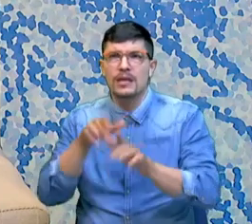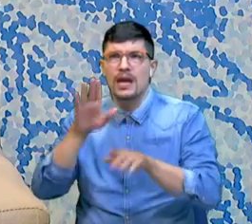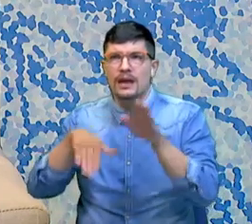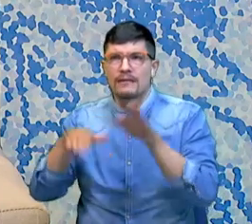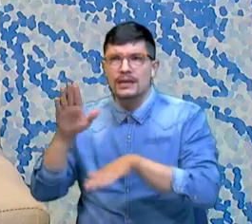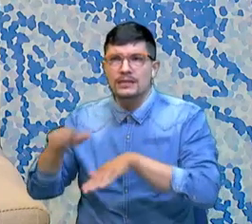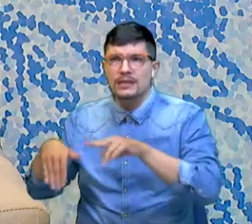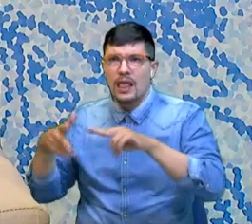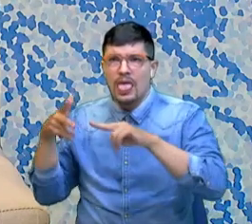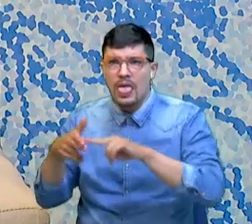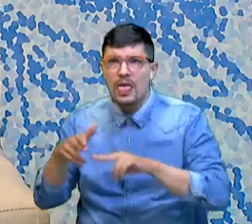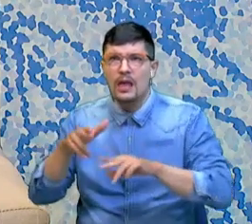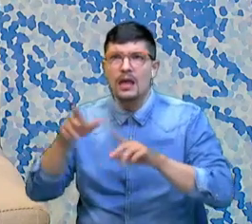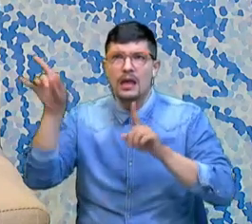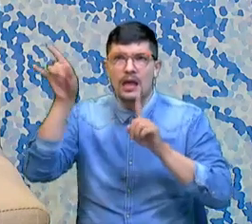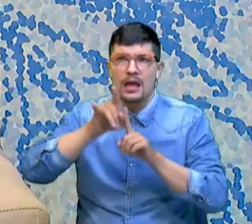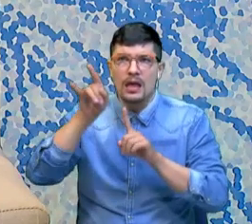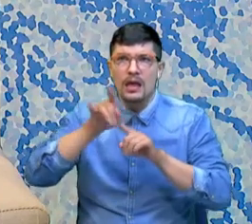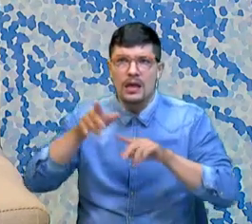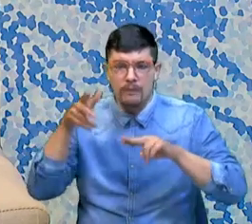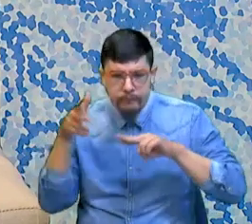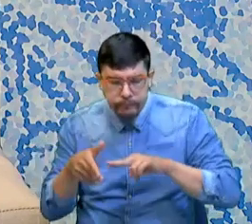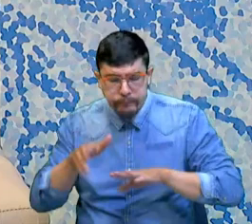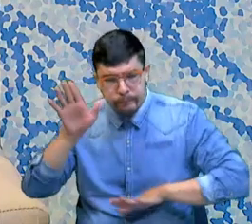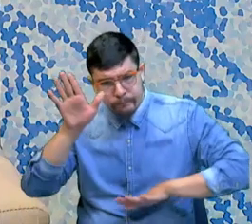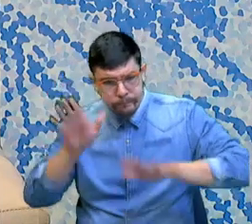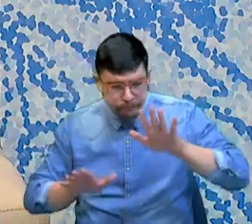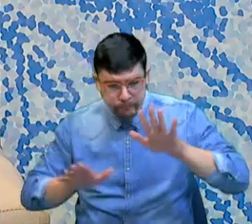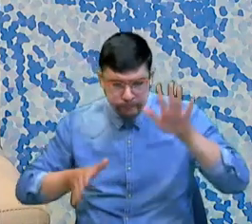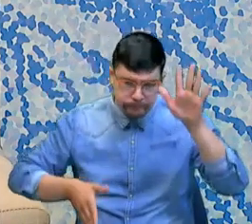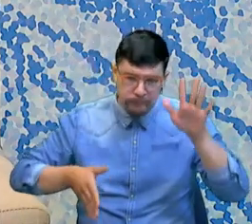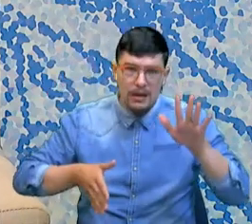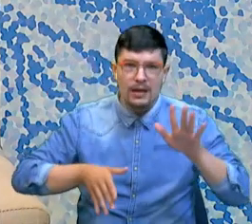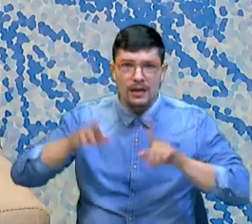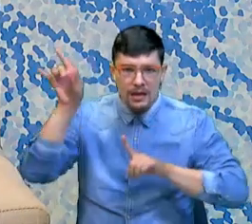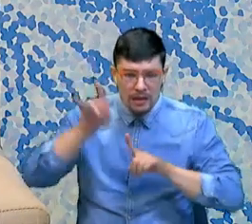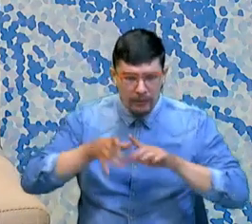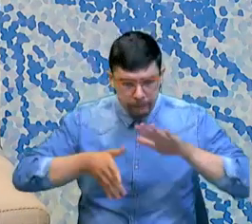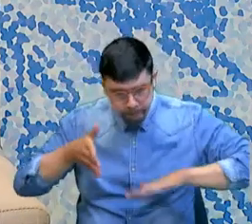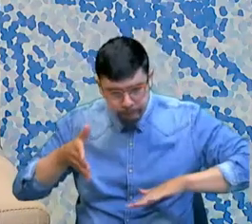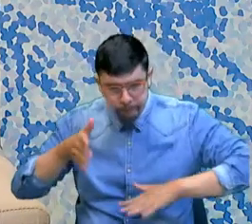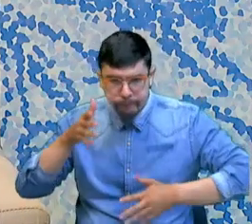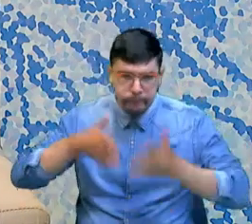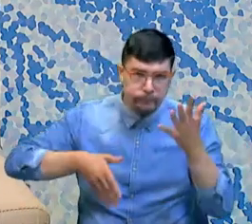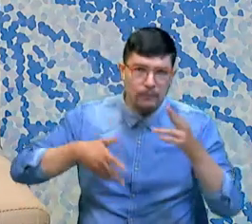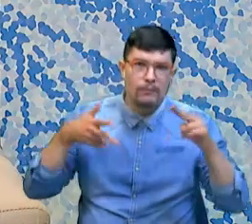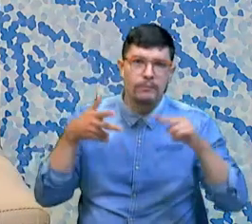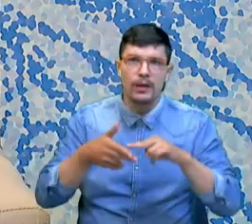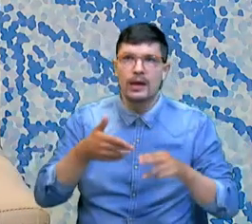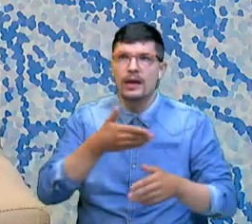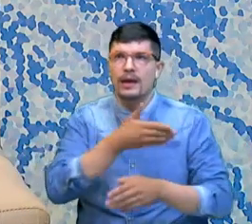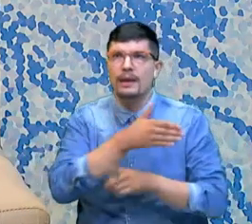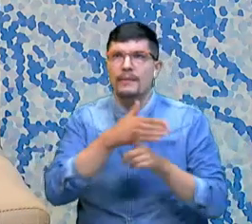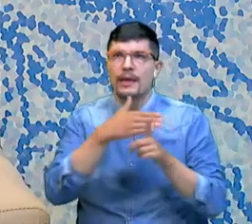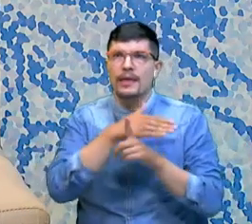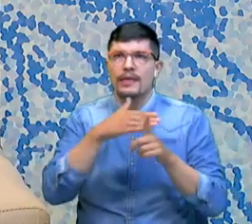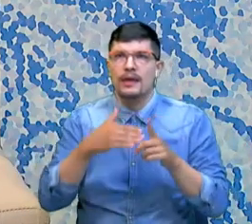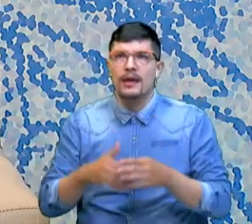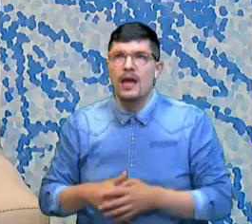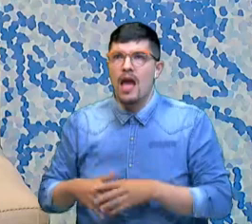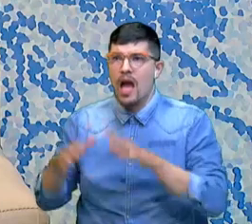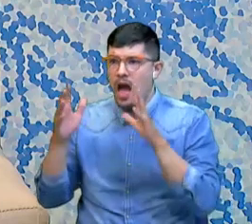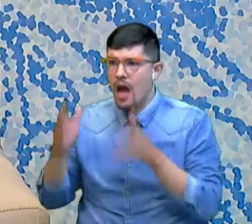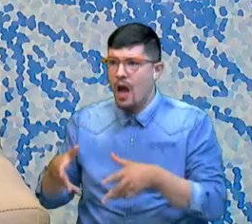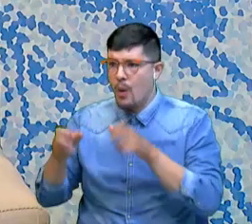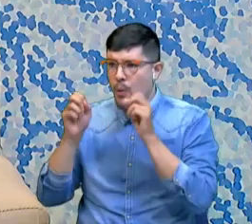cortando la señal. Y se queda la respuesta del doctor a medias. Ah, bueno,